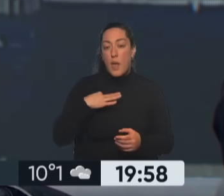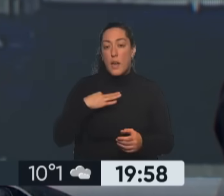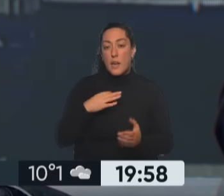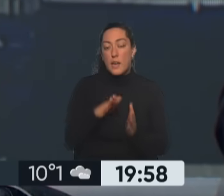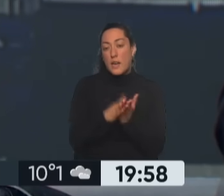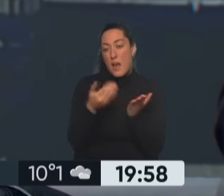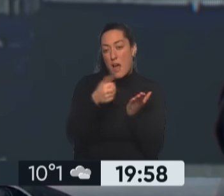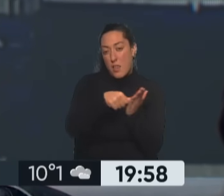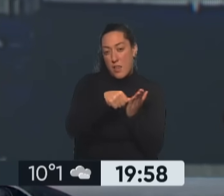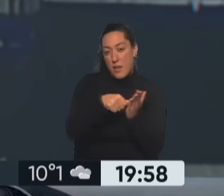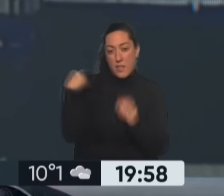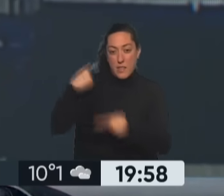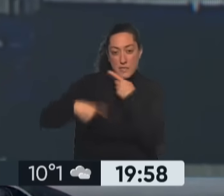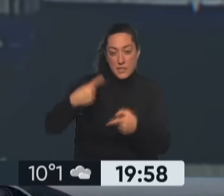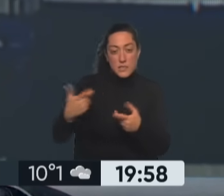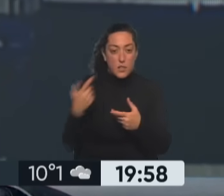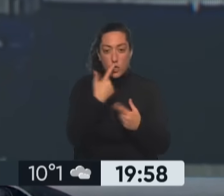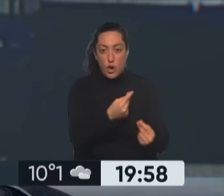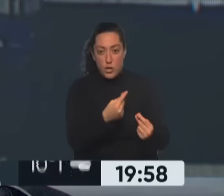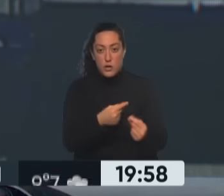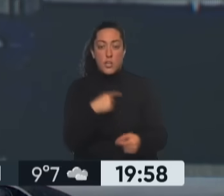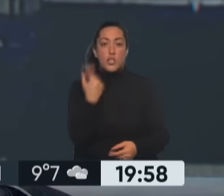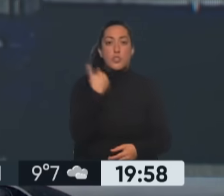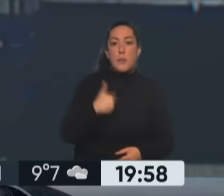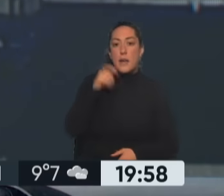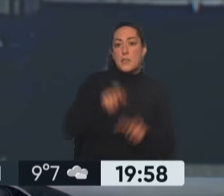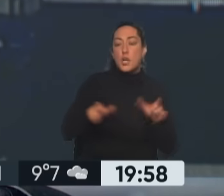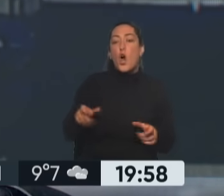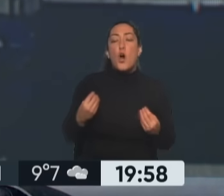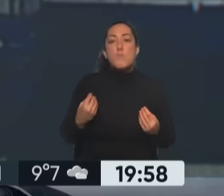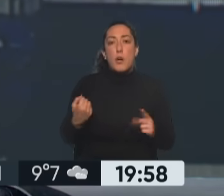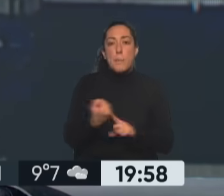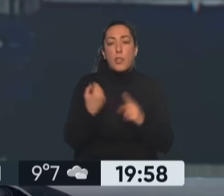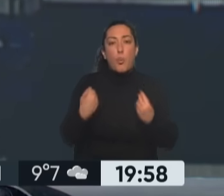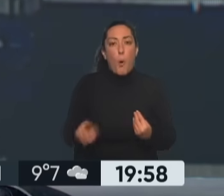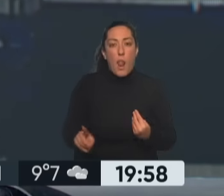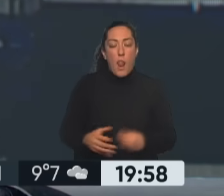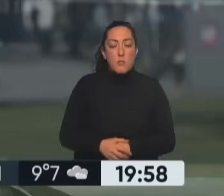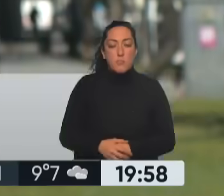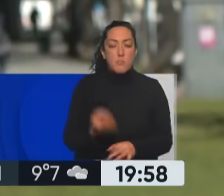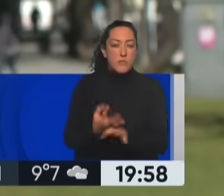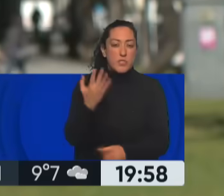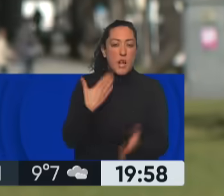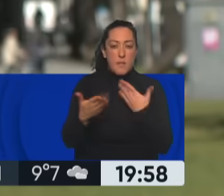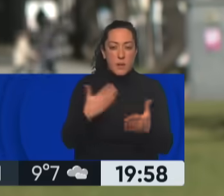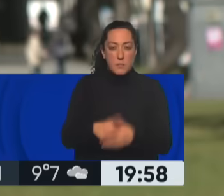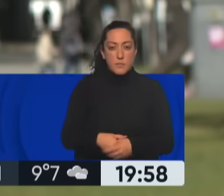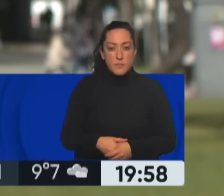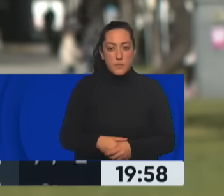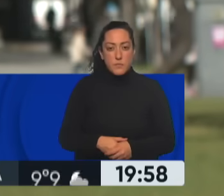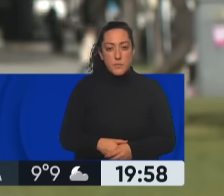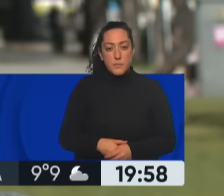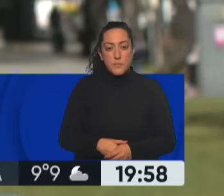por descendencia. ¿Cómo nos impacta a los argentinos, por ejemplo? A ver, hablamos con un experto. En este caso el